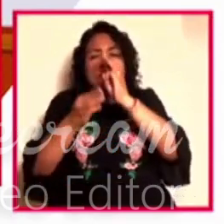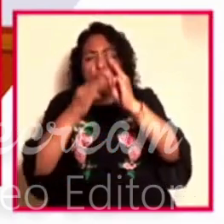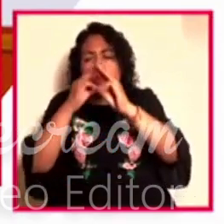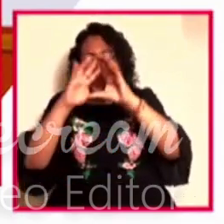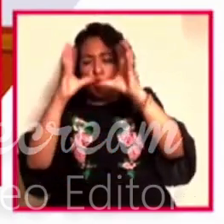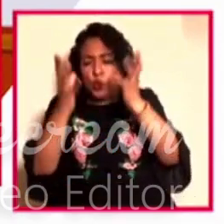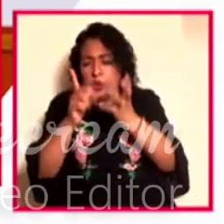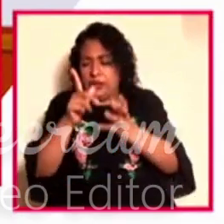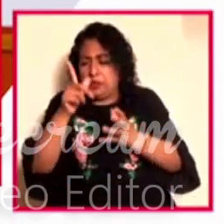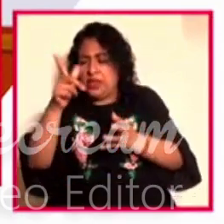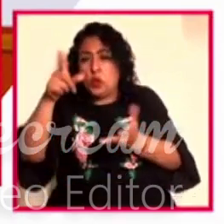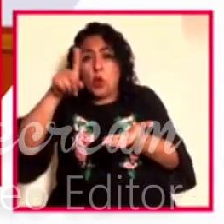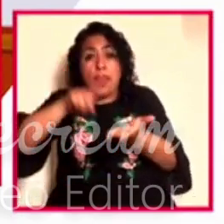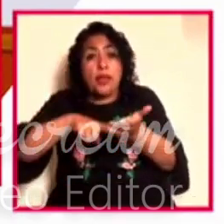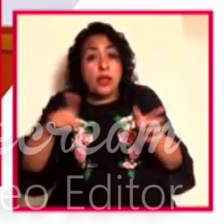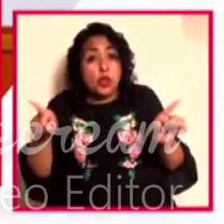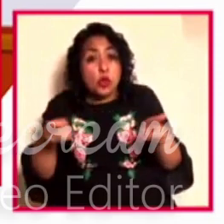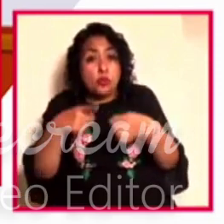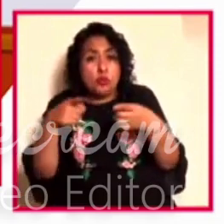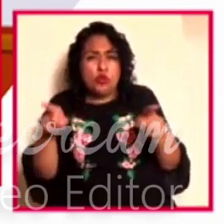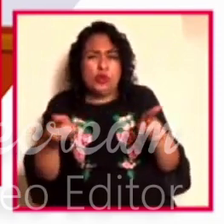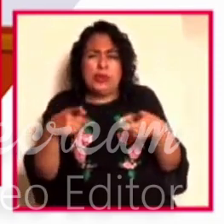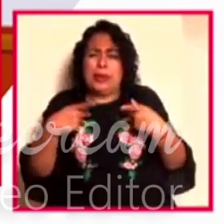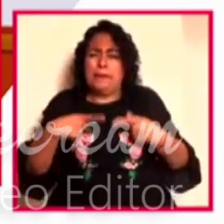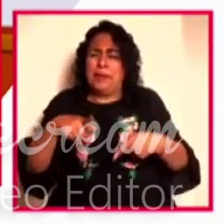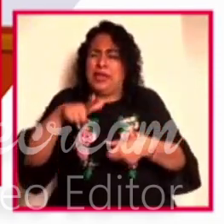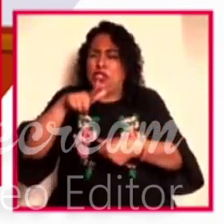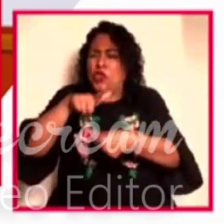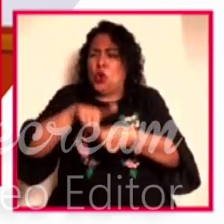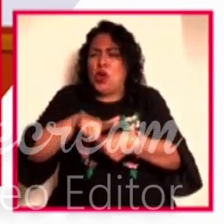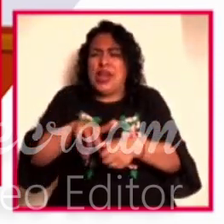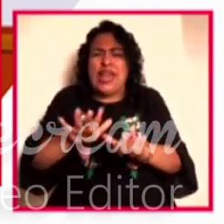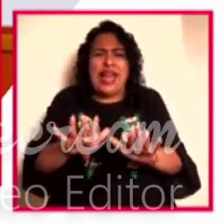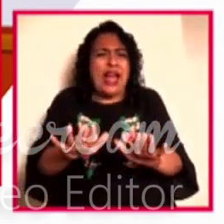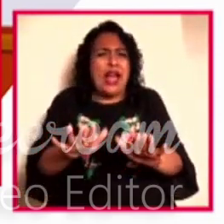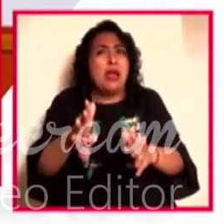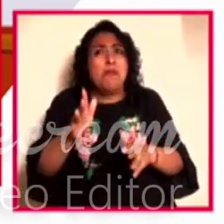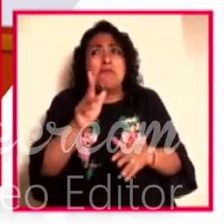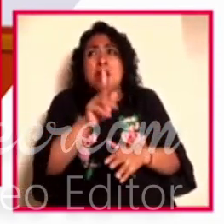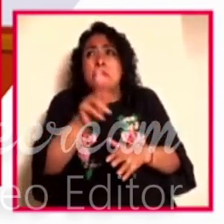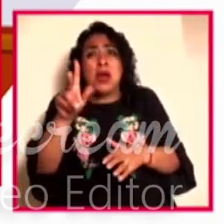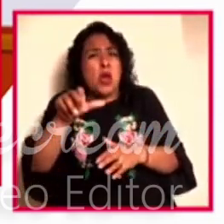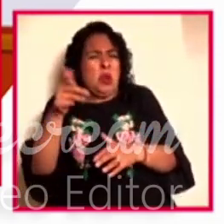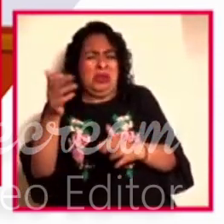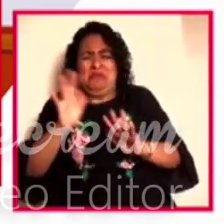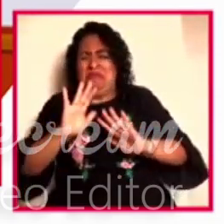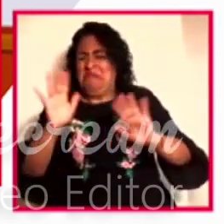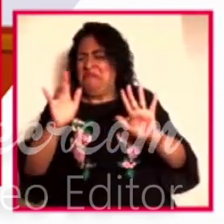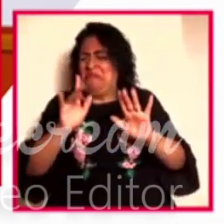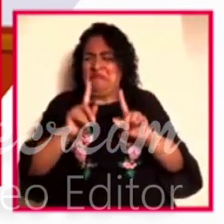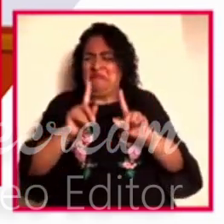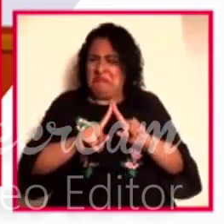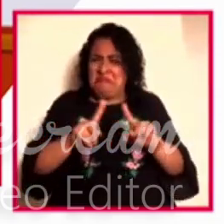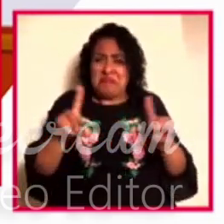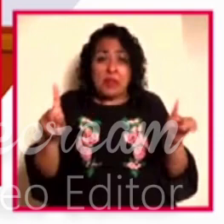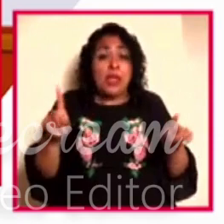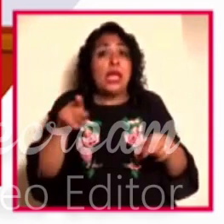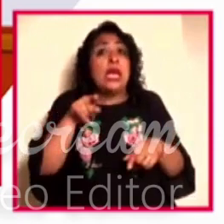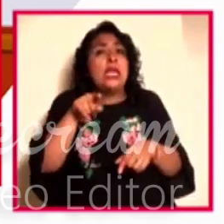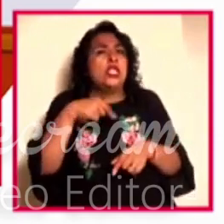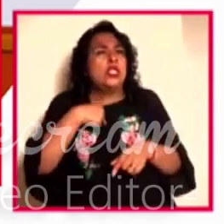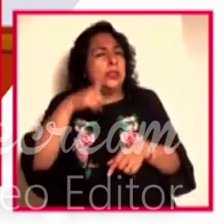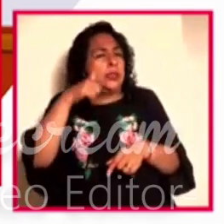su música personalísima, que no se parece a ninguna otra. Y yo siempre pensé que